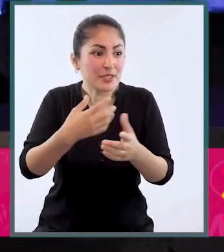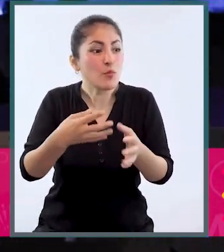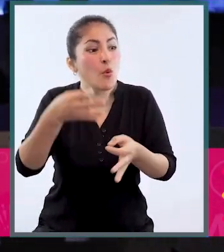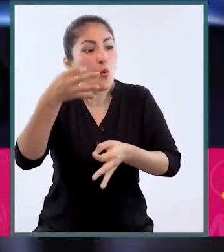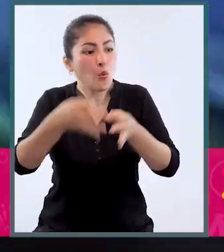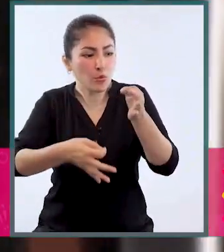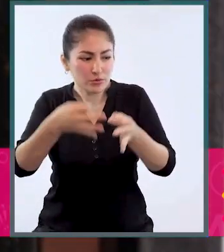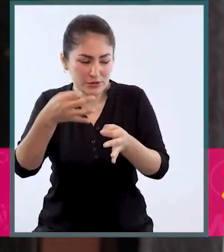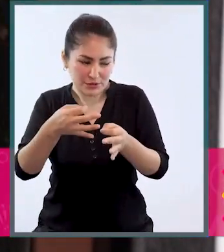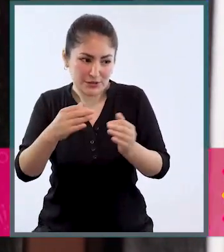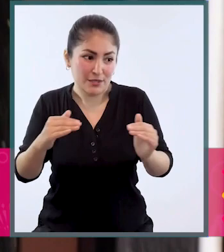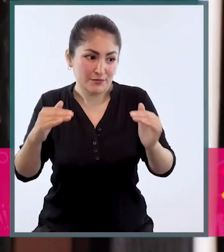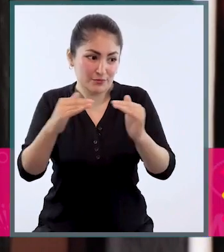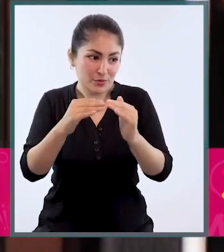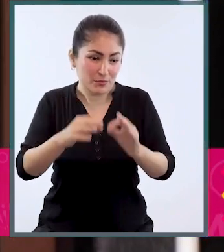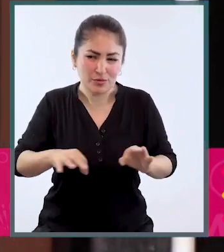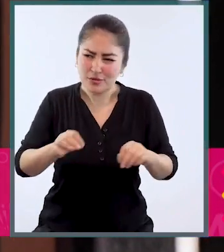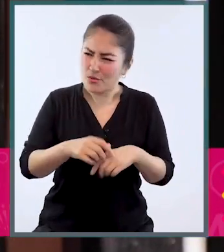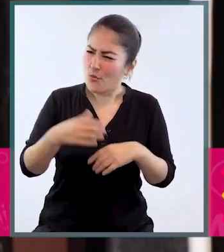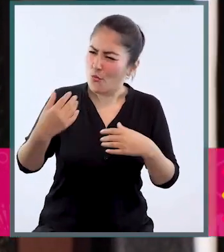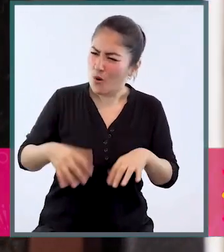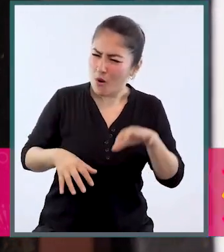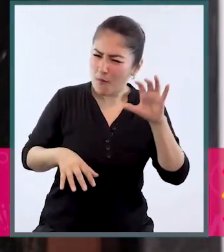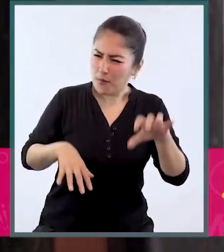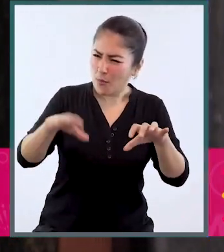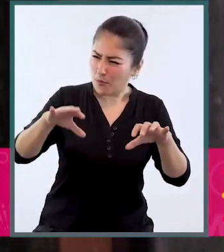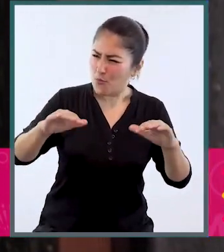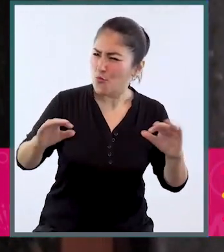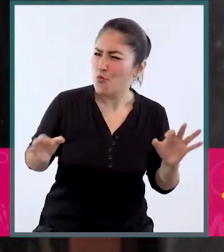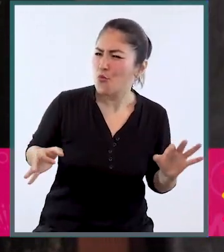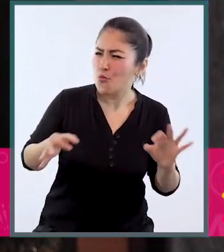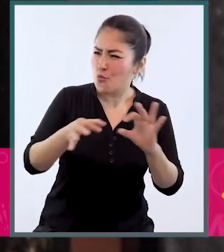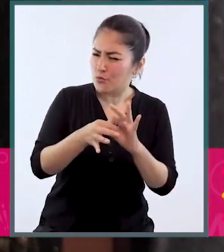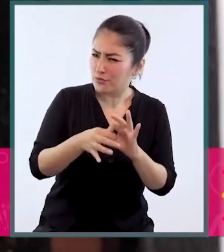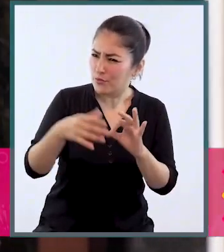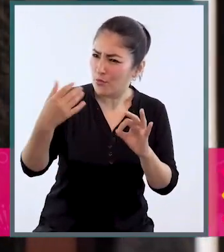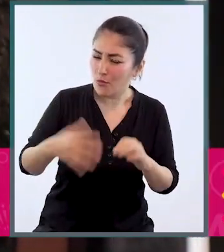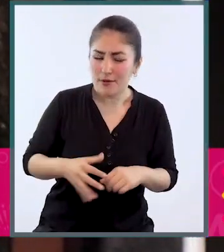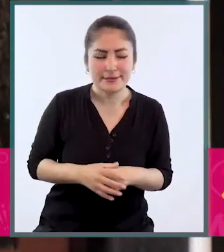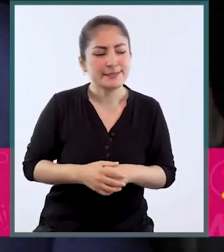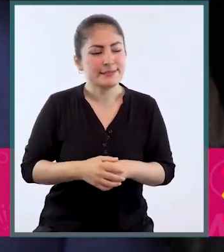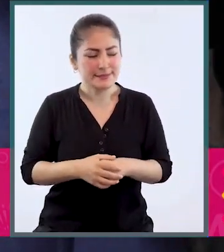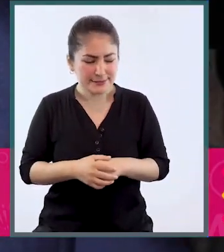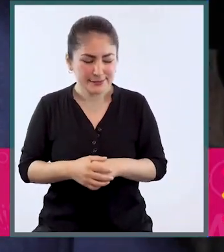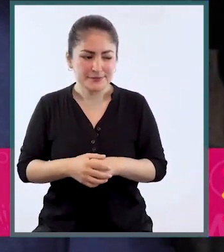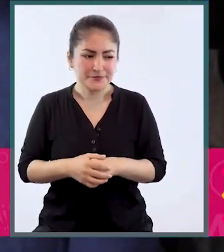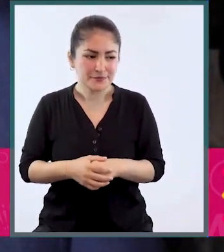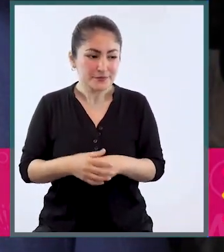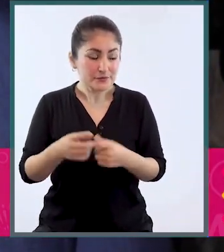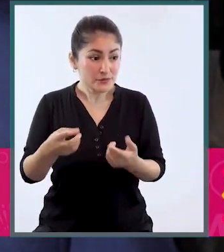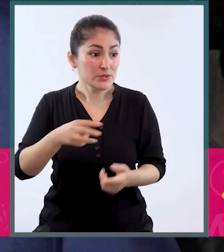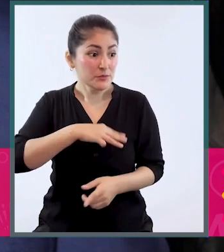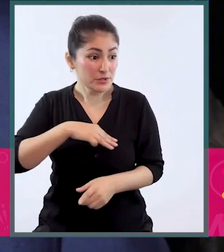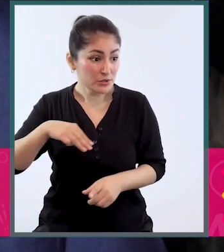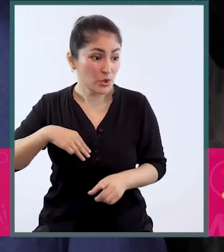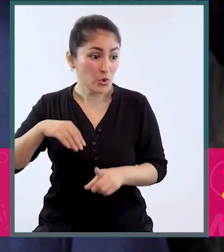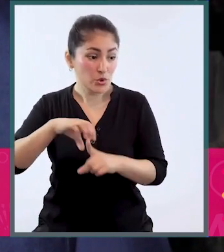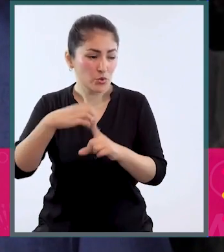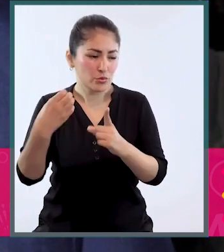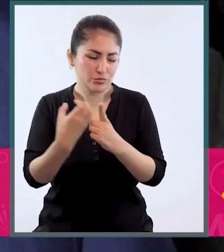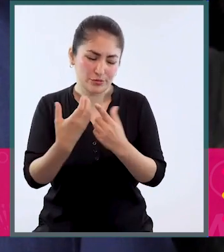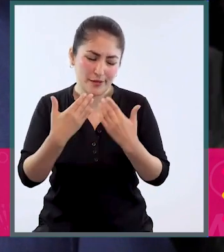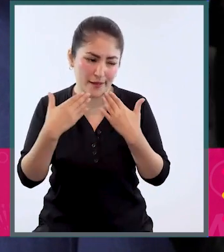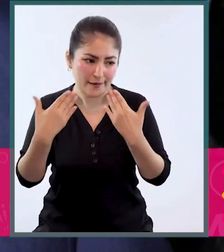ideas de justicia. Se juntaron justo dos sucesos muy importantes para la historia de este país. En verdad queremos agradecer igualmente al Ministerio